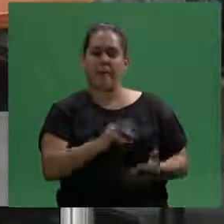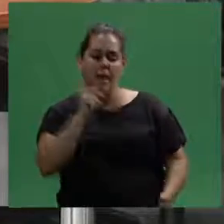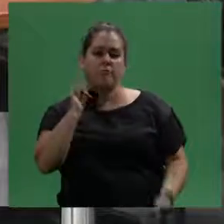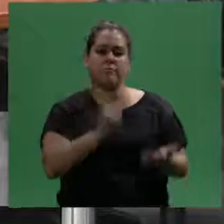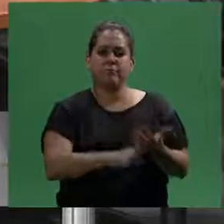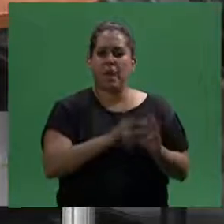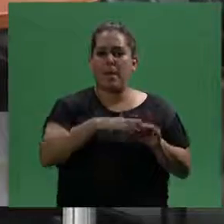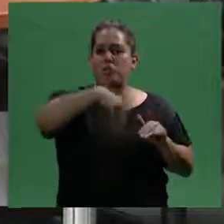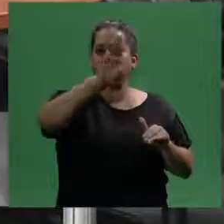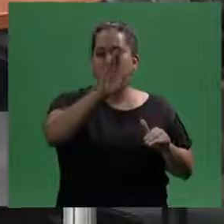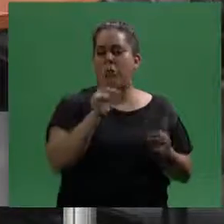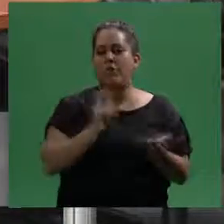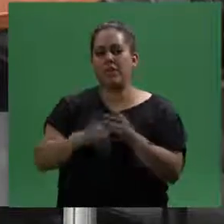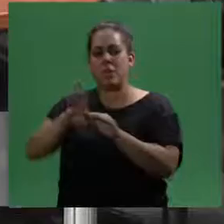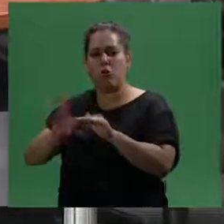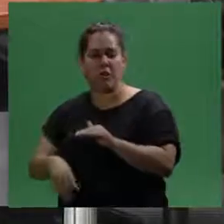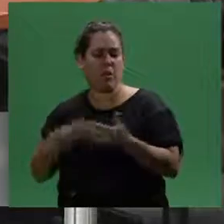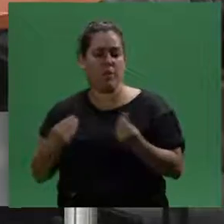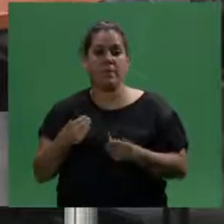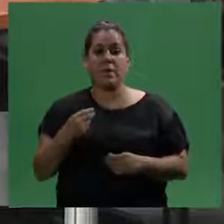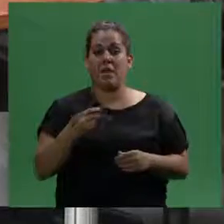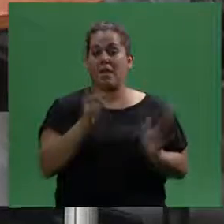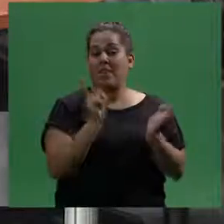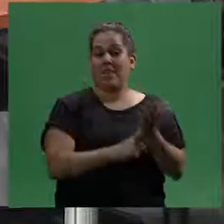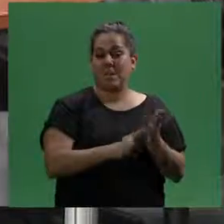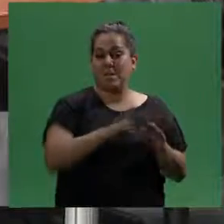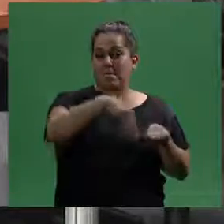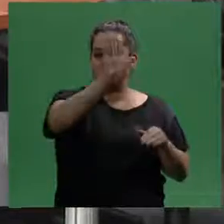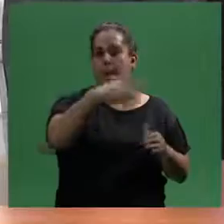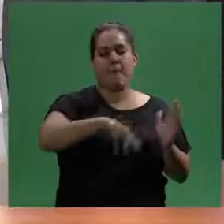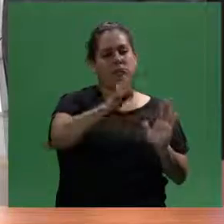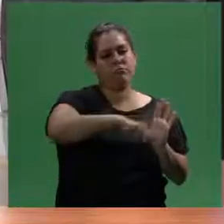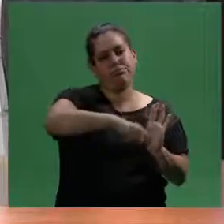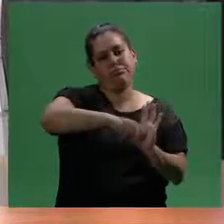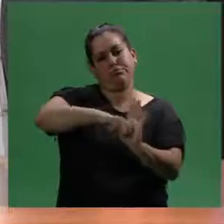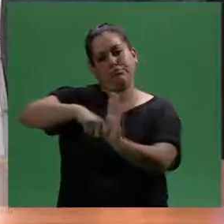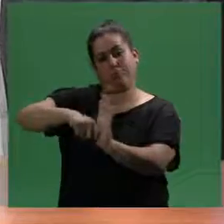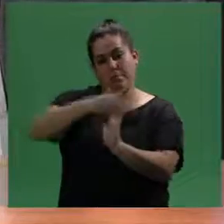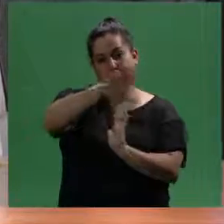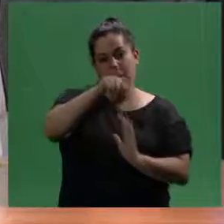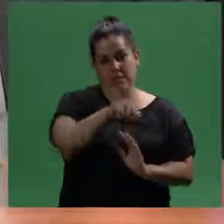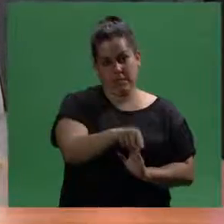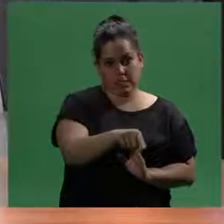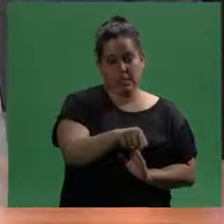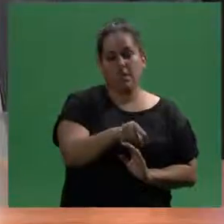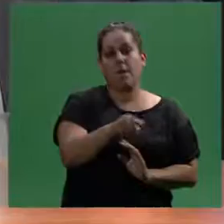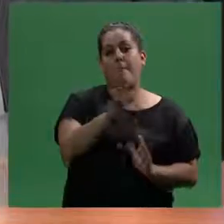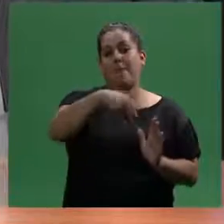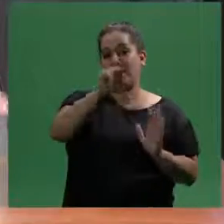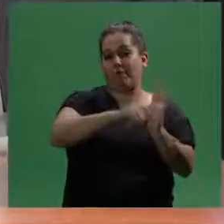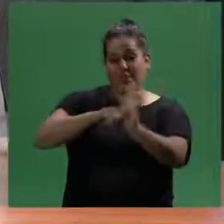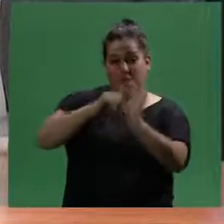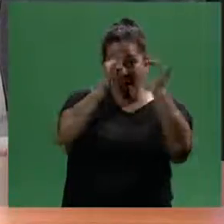diputados o qué porcentaje tendría que haber para que sea dictamen de mayoría y dictamen? El dictamen de mayoría es el que tiene más firmas de los que proceden al despacho